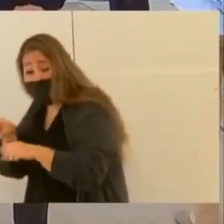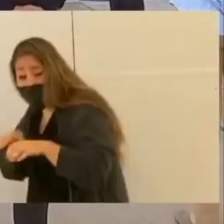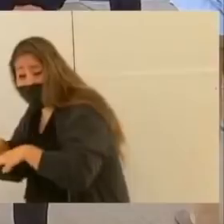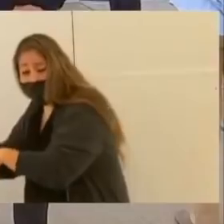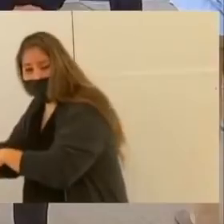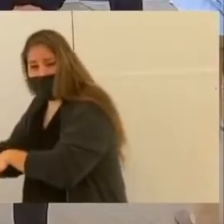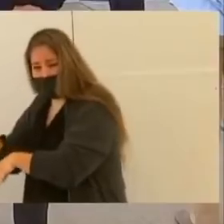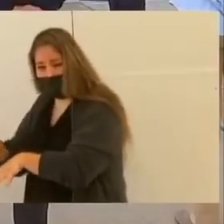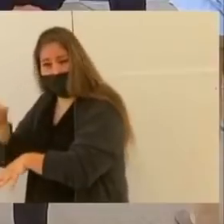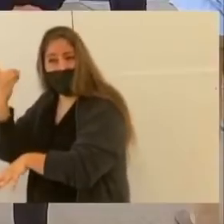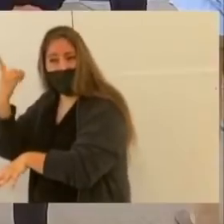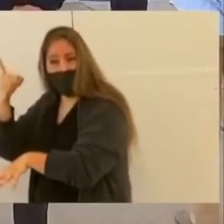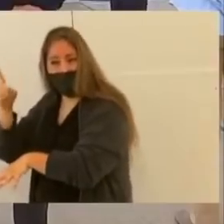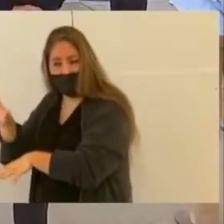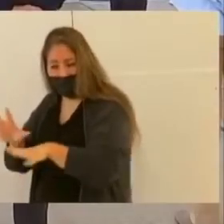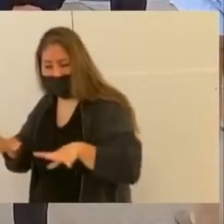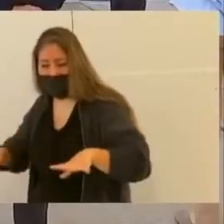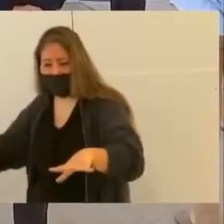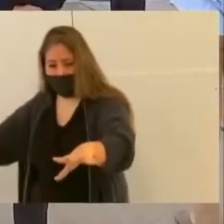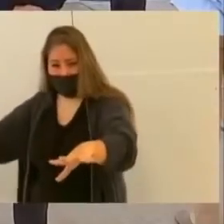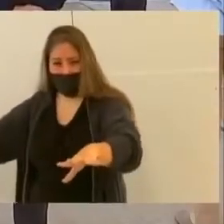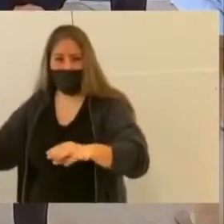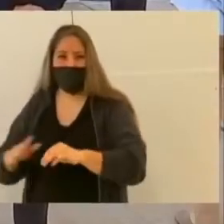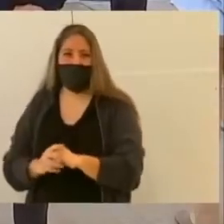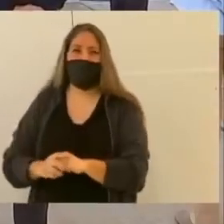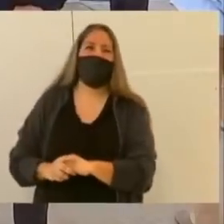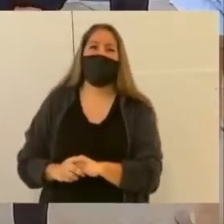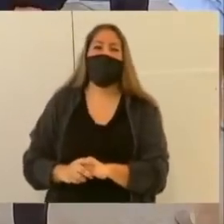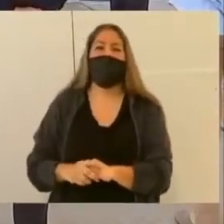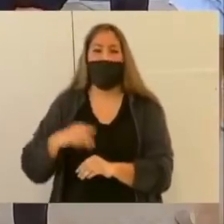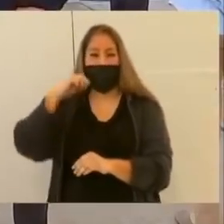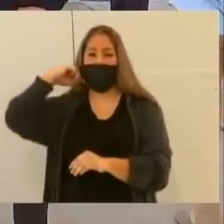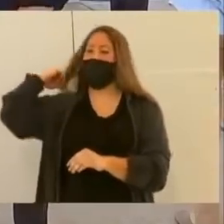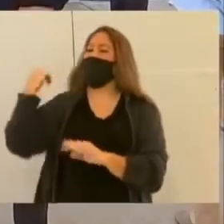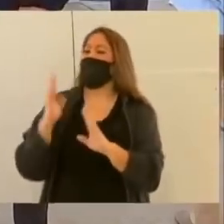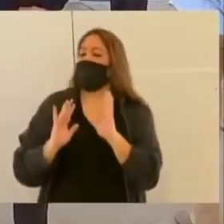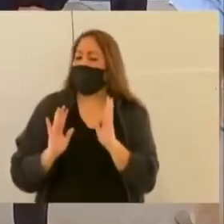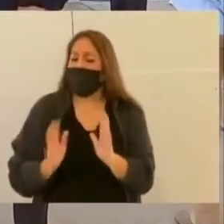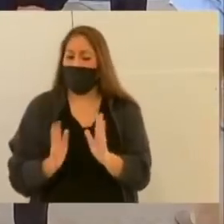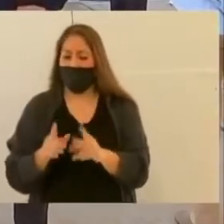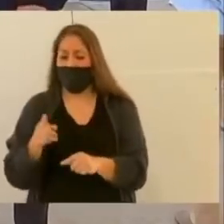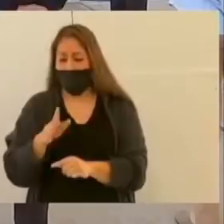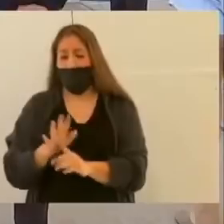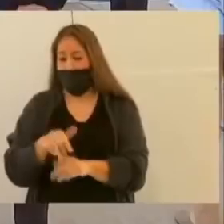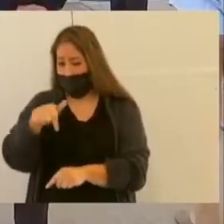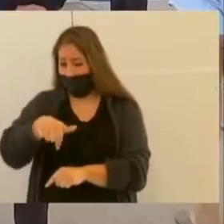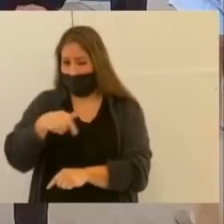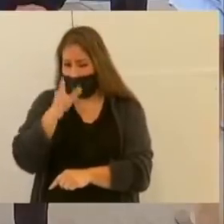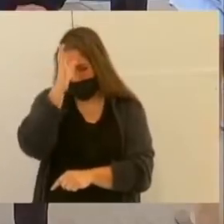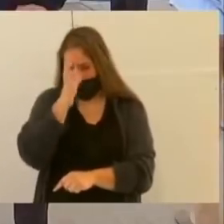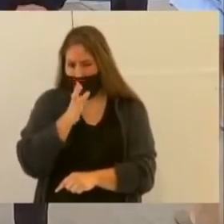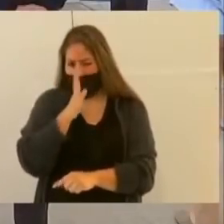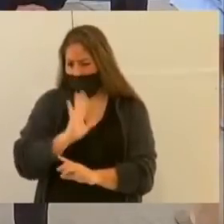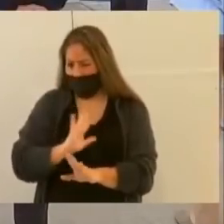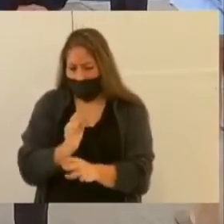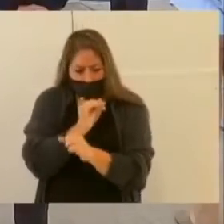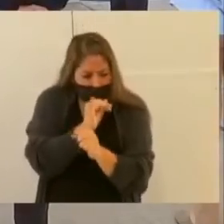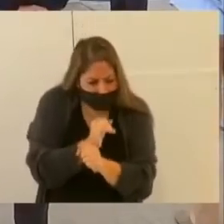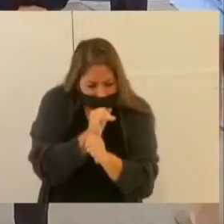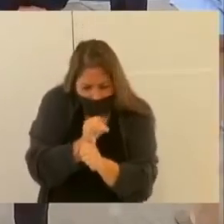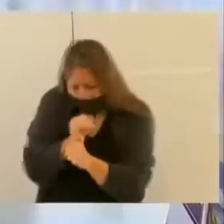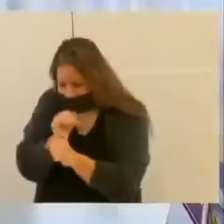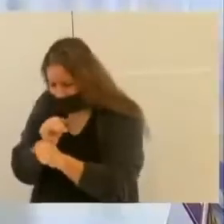es donde el gobierno de Coahuila, continuando los estudios de Durango, se está revisando toda la